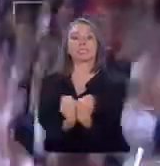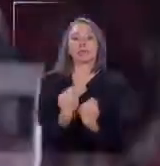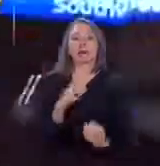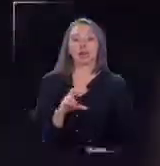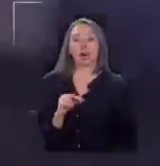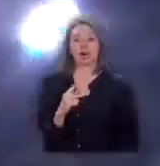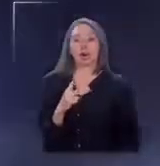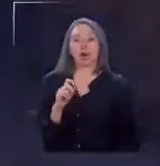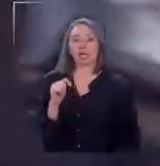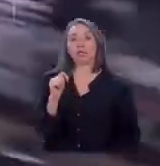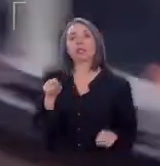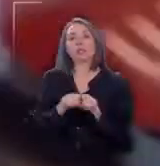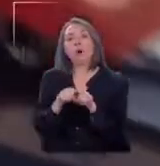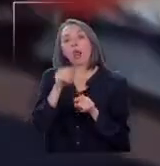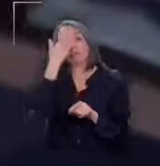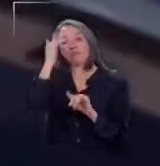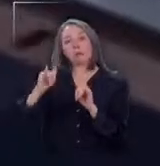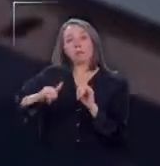NBA